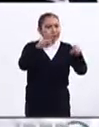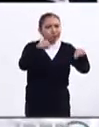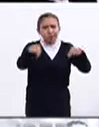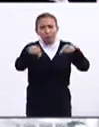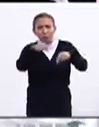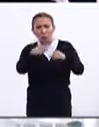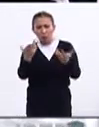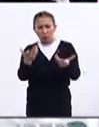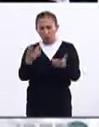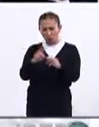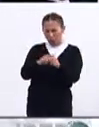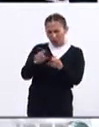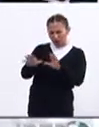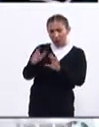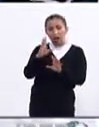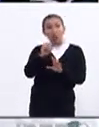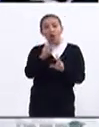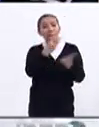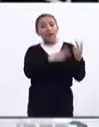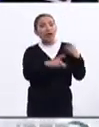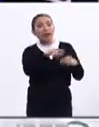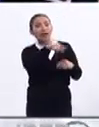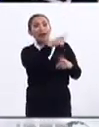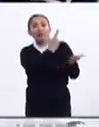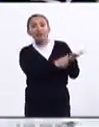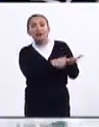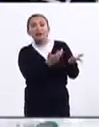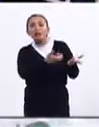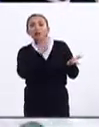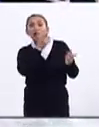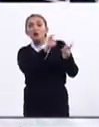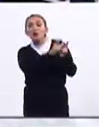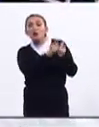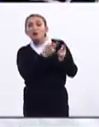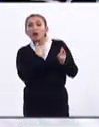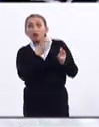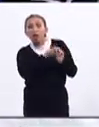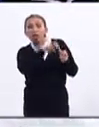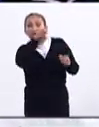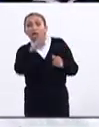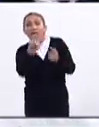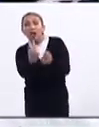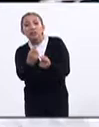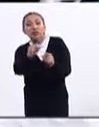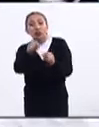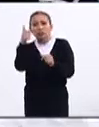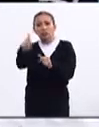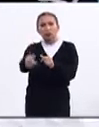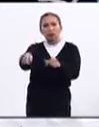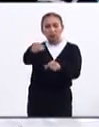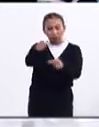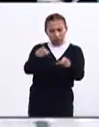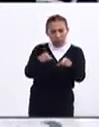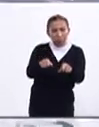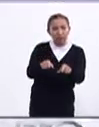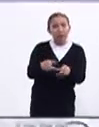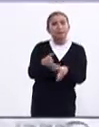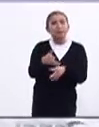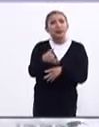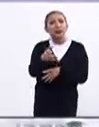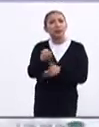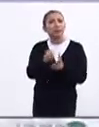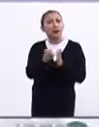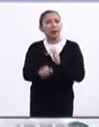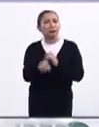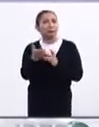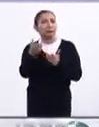no convencionales. ¿A qué me refiero? Que no vienen de las estructuras tradicionales de los partidos políticos, sino que van a crecer de manera paralela. Vamos a